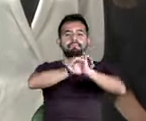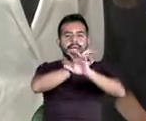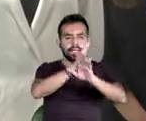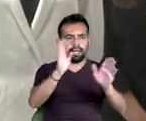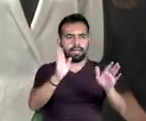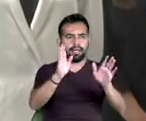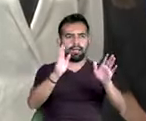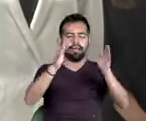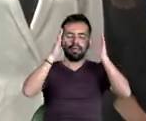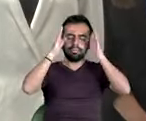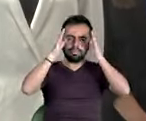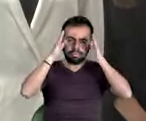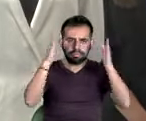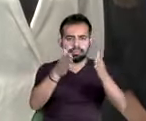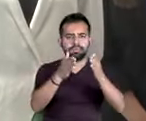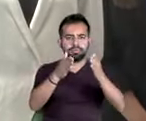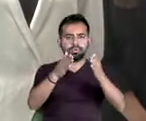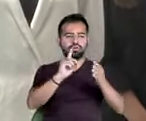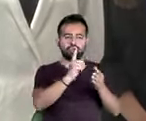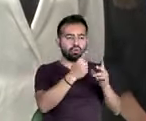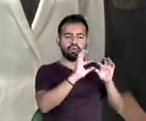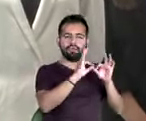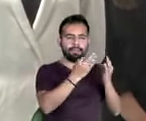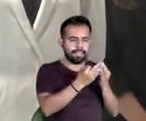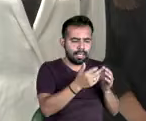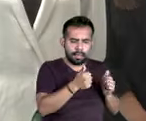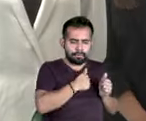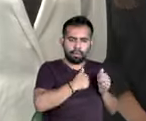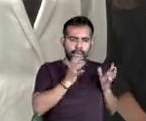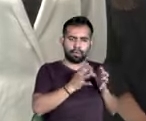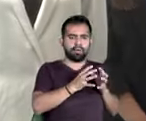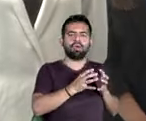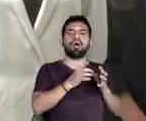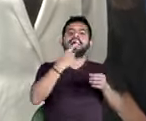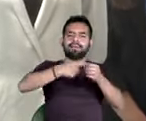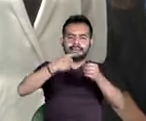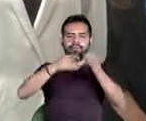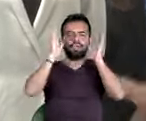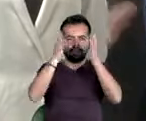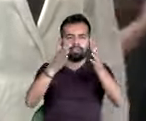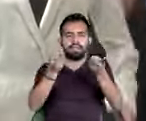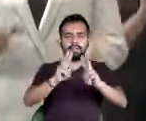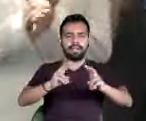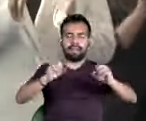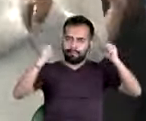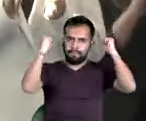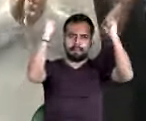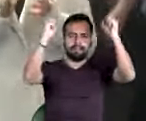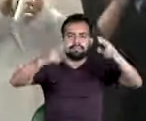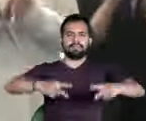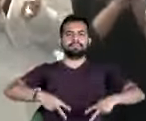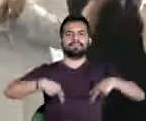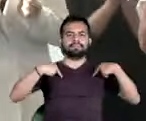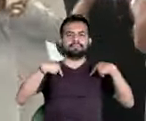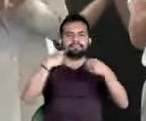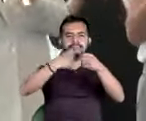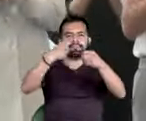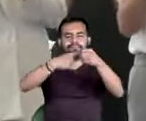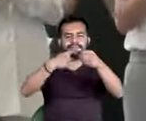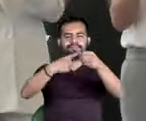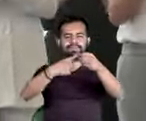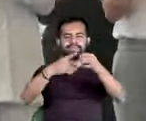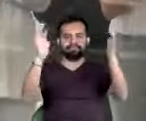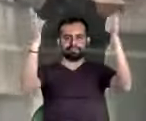se digan también todos juntos que Quito renace, porque eso es lo que vamos a hacer en estos 4 años. ¡Que viva Quito! Muchas